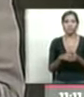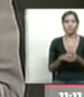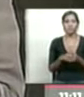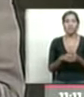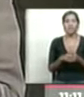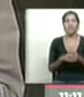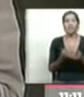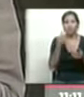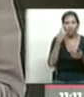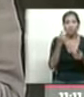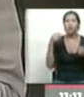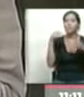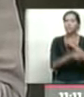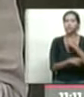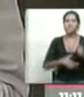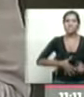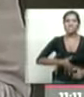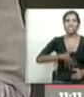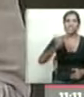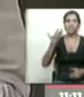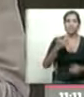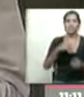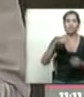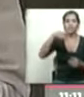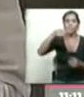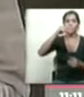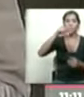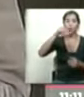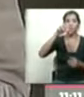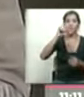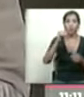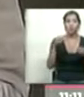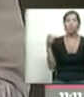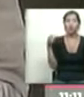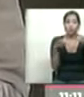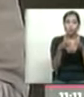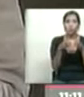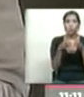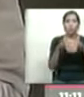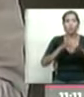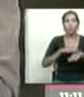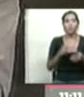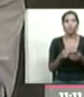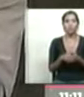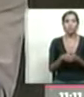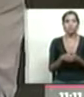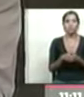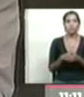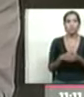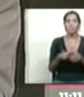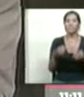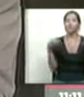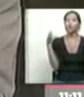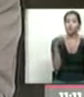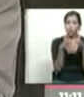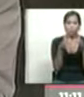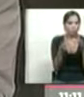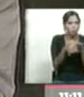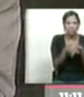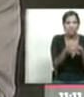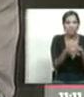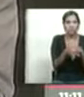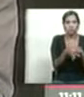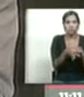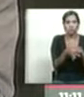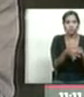profunda arrechera de Patricia Poleo, de un sector, porque, bueno, mientras un sector muy pequeño, ¿verdad?,